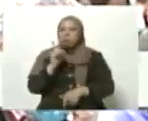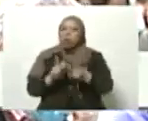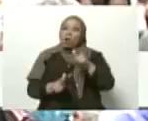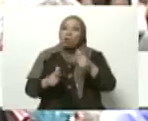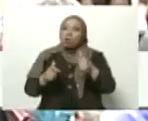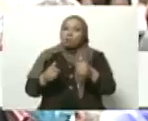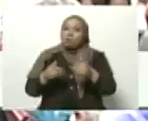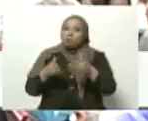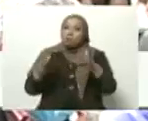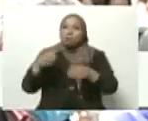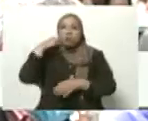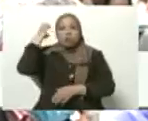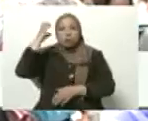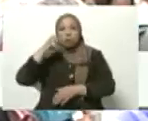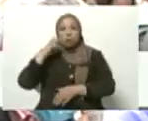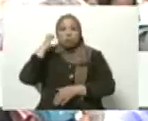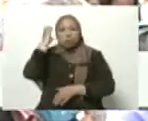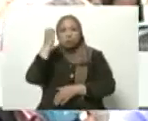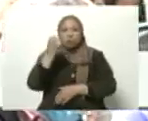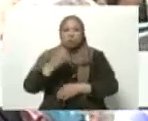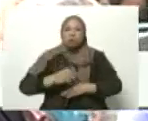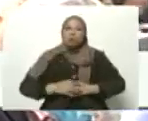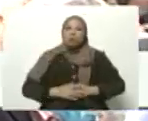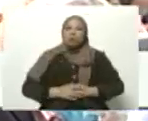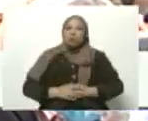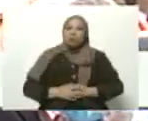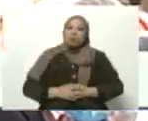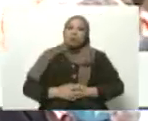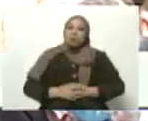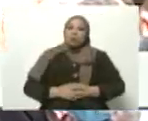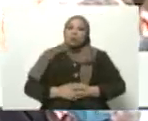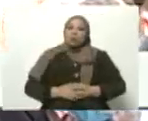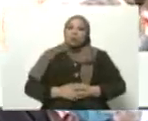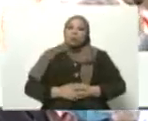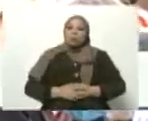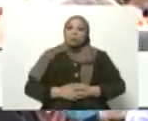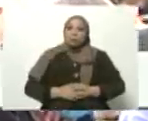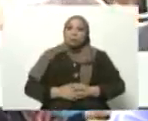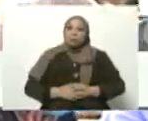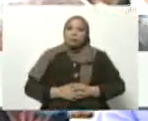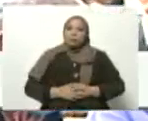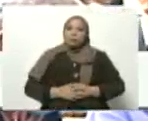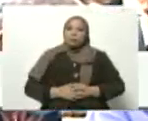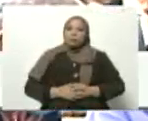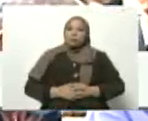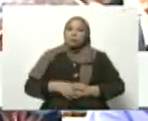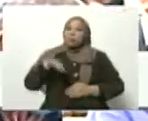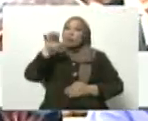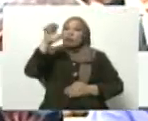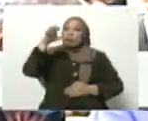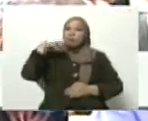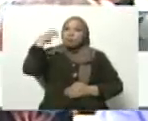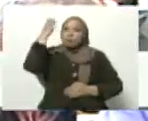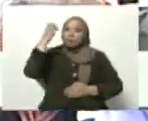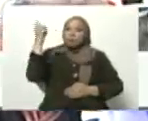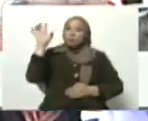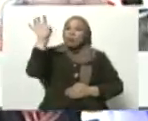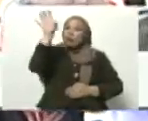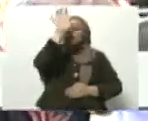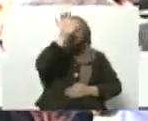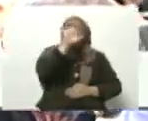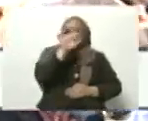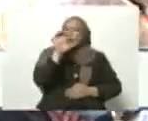en Europa, sobre todo en Europa Central, en Europa Oriental, en torno a este conflicto y a